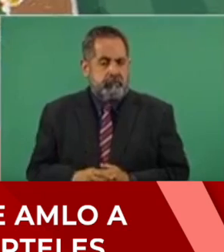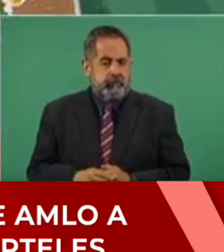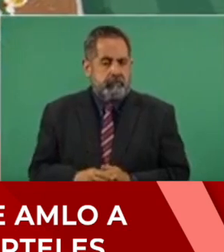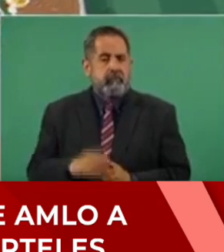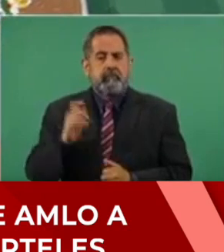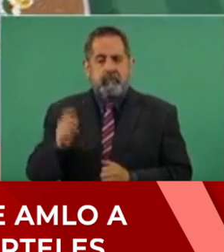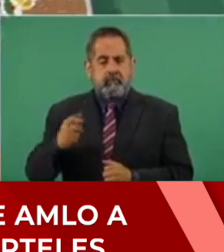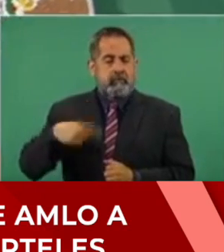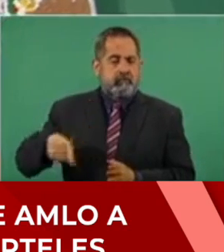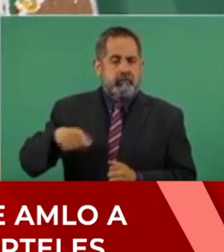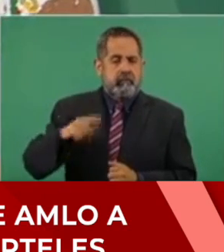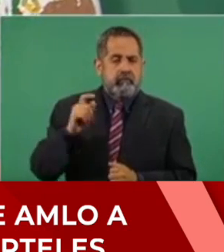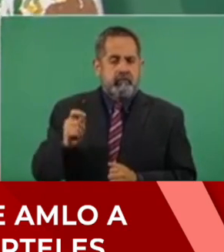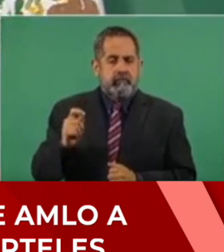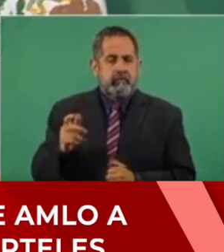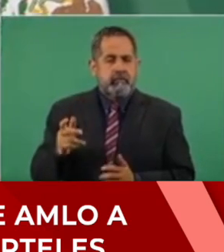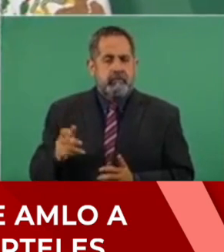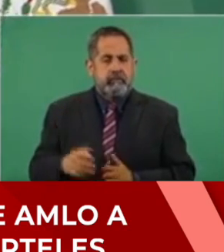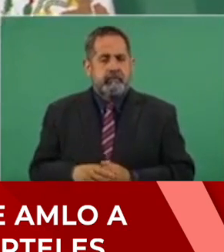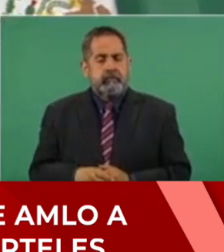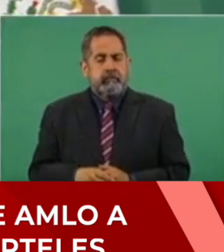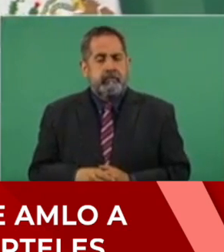bajar